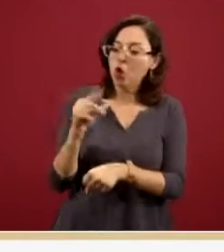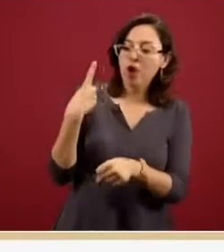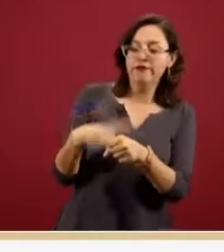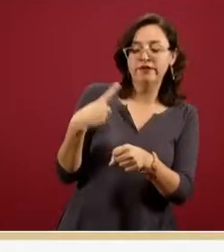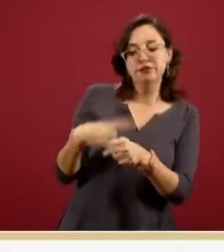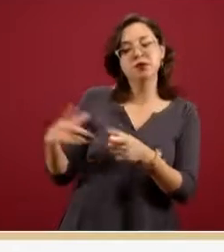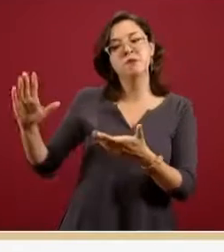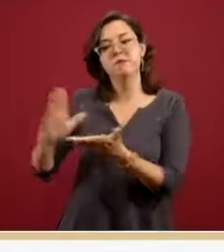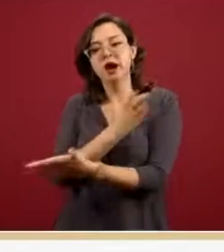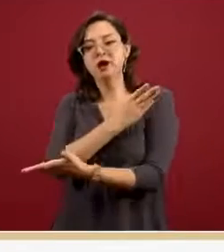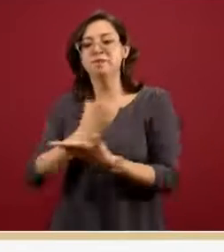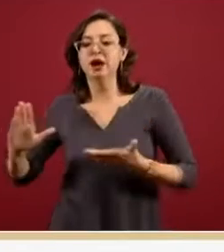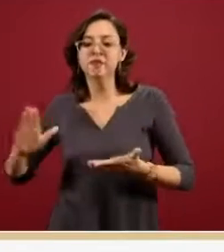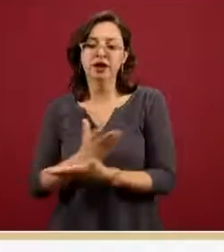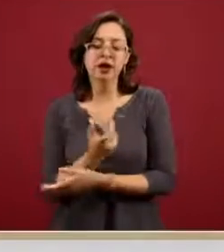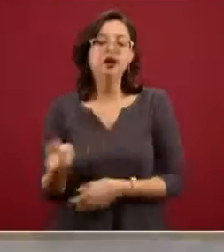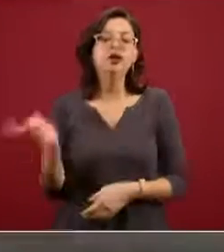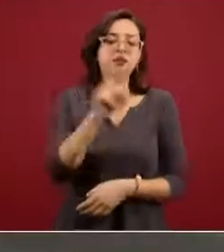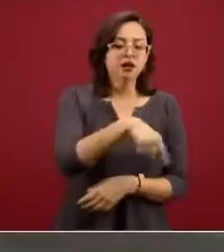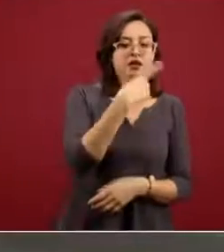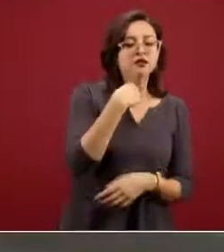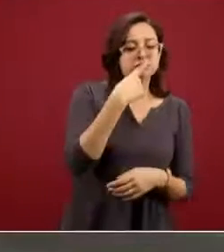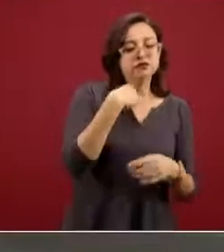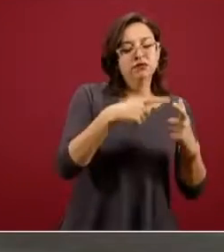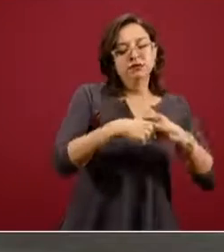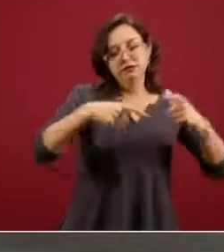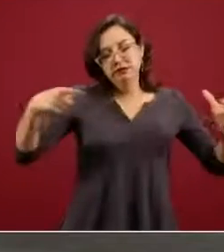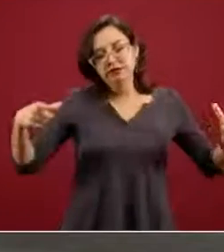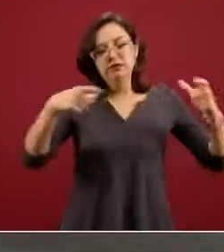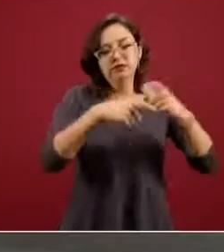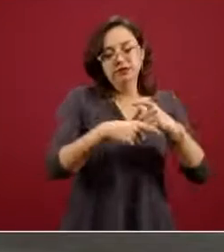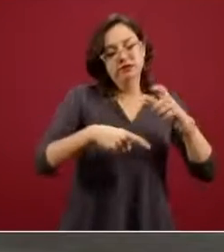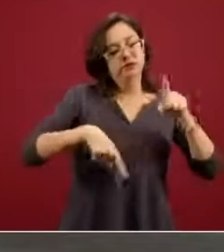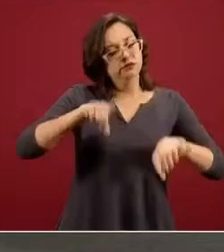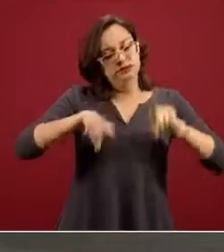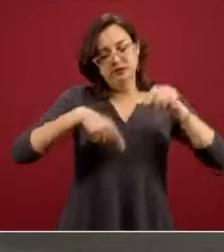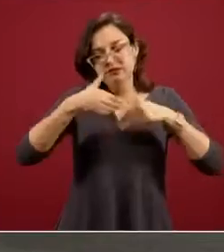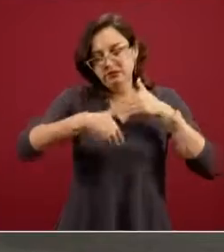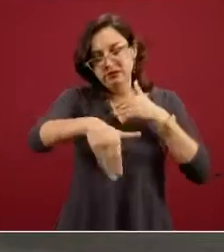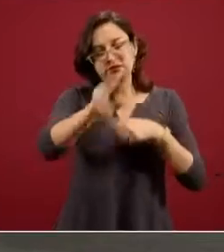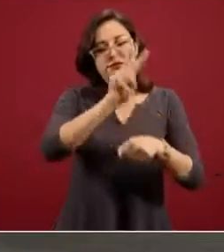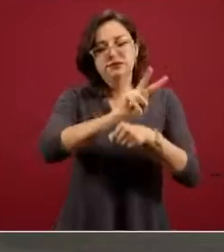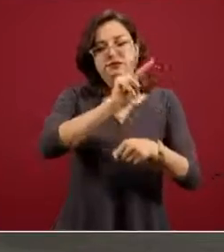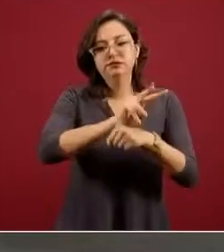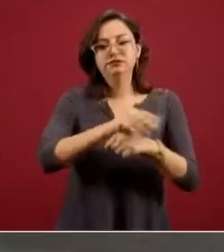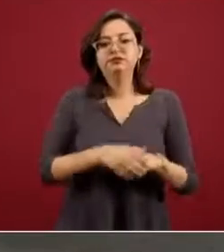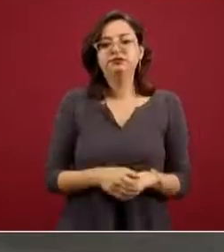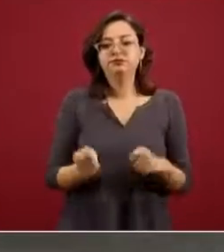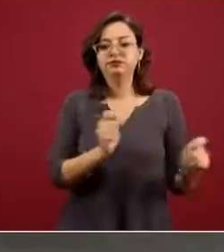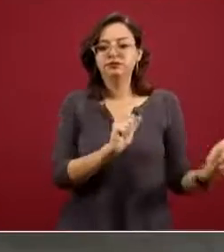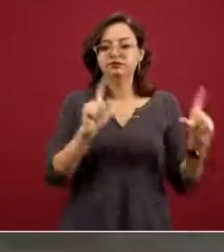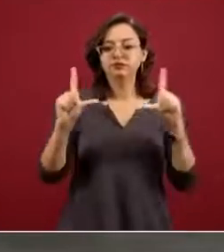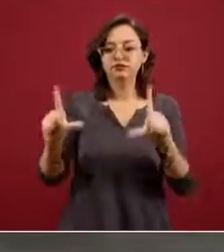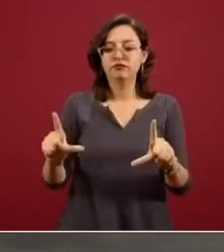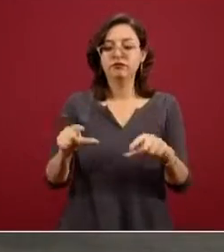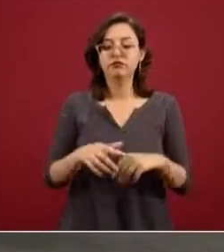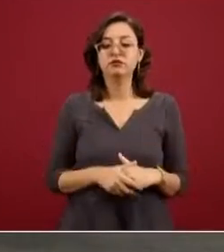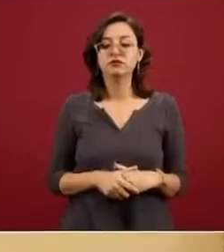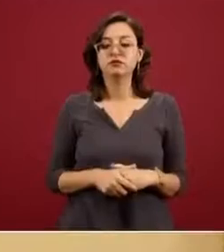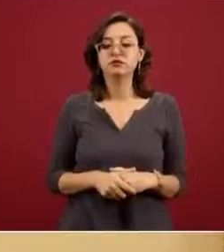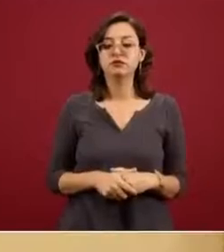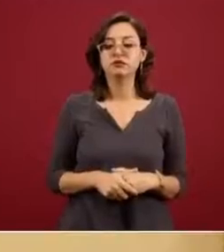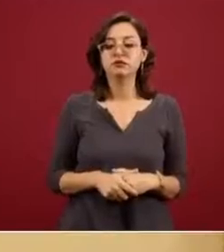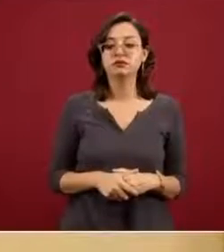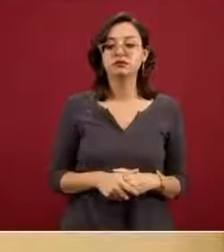curva de casos rojos nos diga cómo va en sí la epidemia en México. En la siguiente diapositiva, por favor, vemos